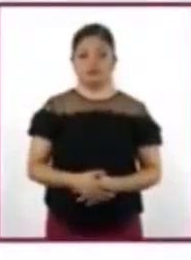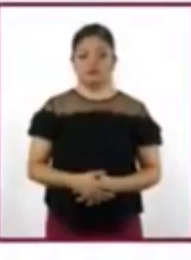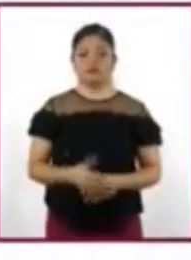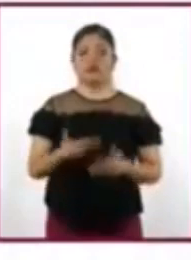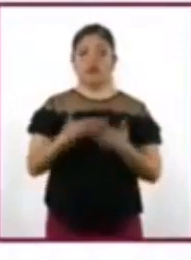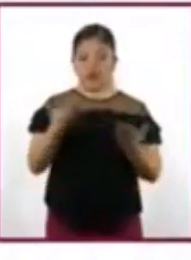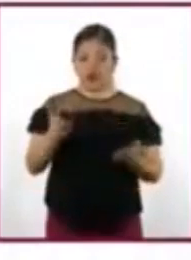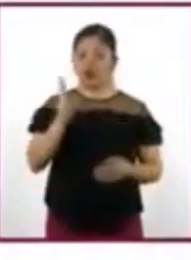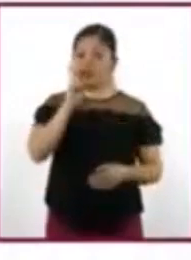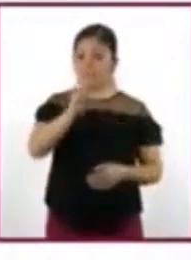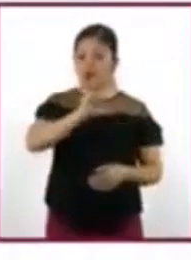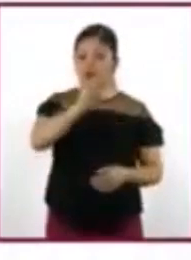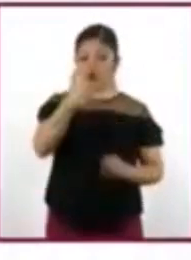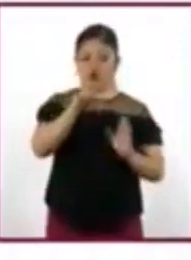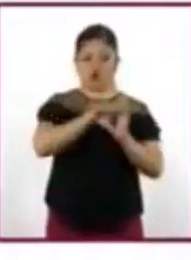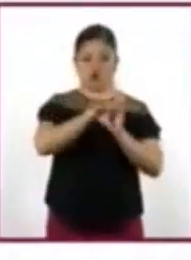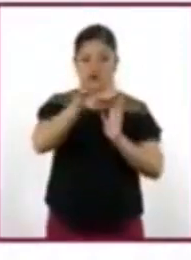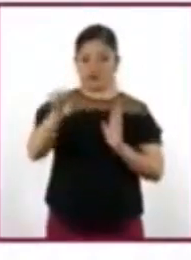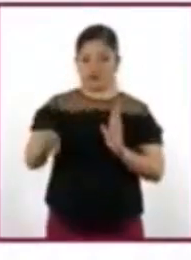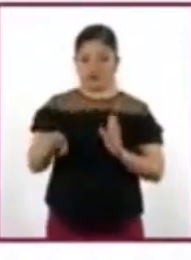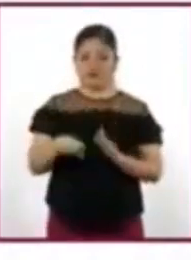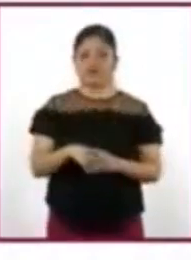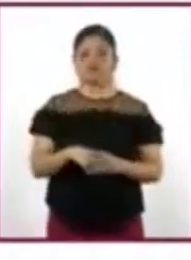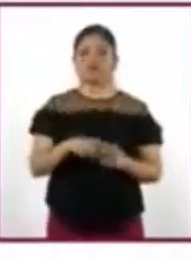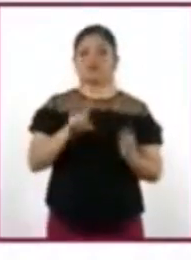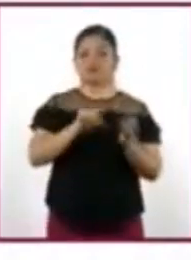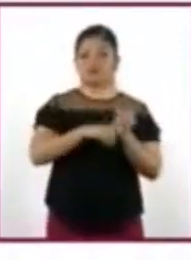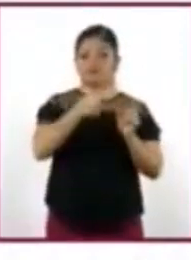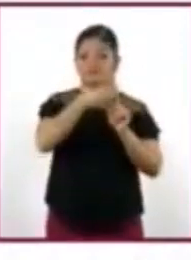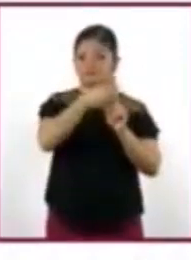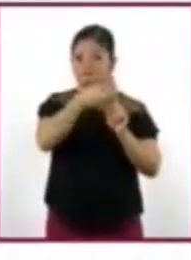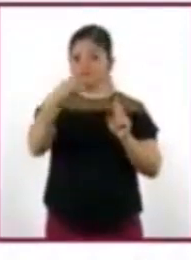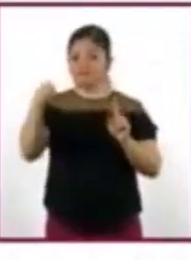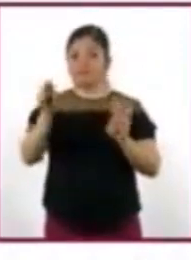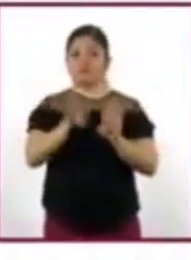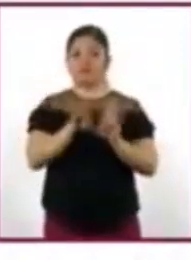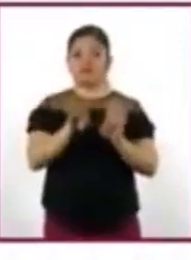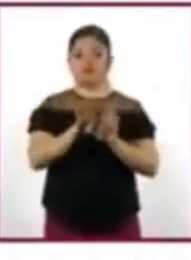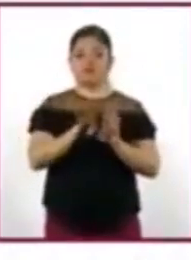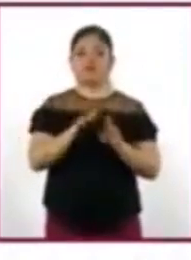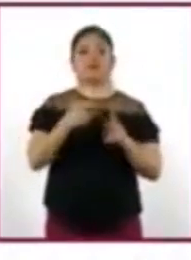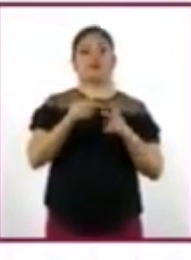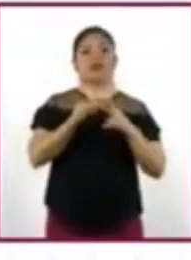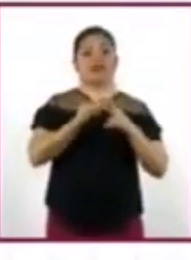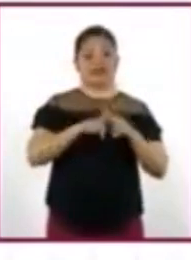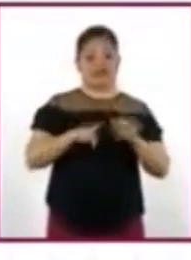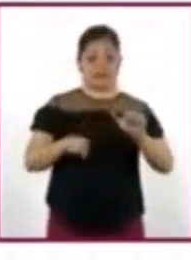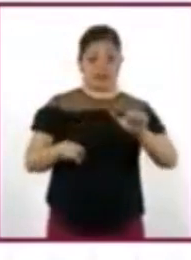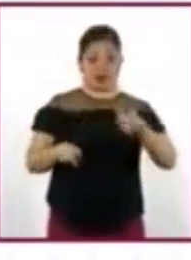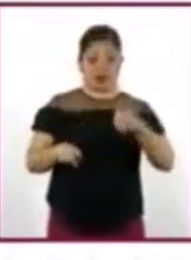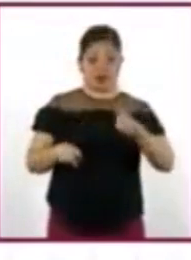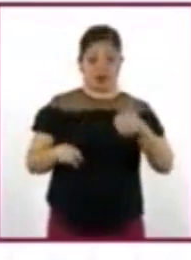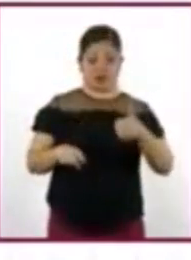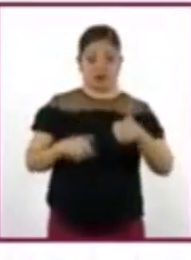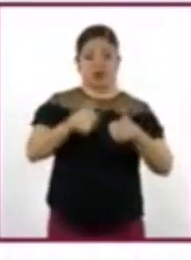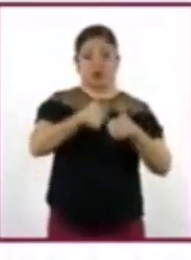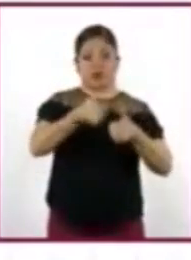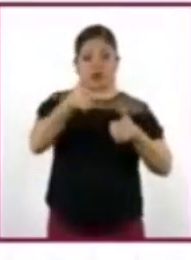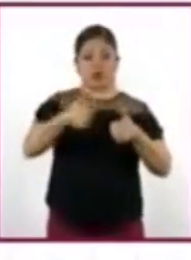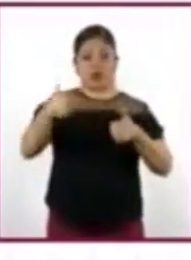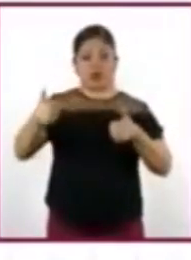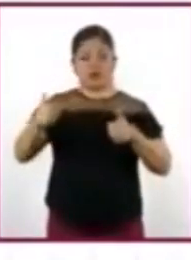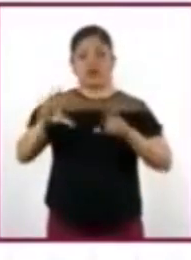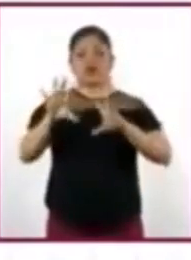Veamos otro ejemplo. La regla verbal de la sucesión es: inicia en 11 y cada término se